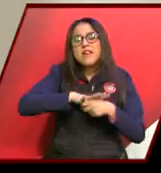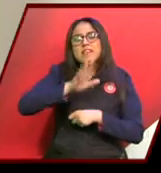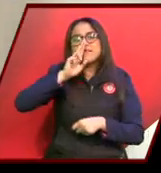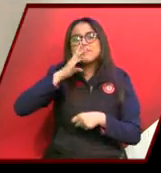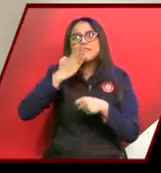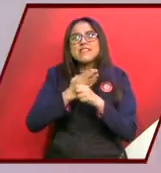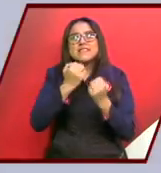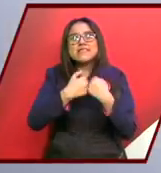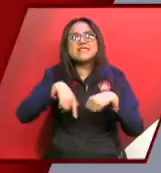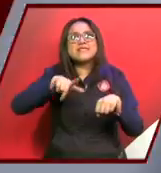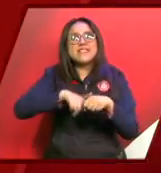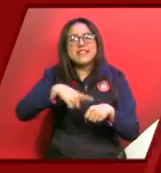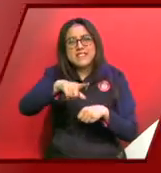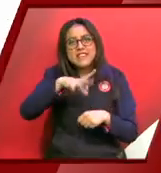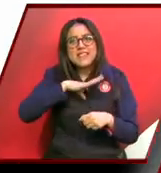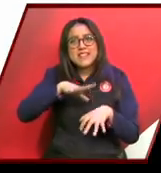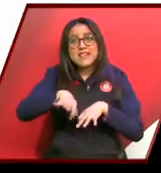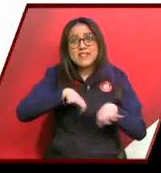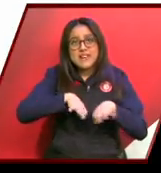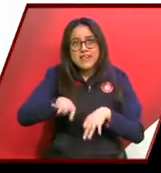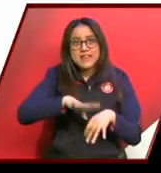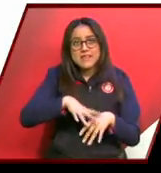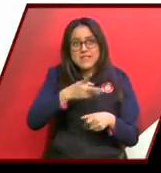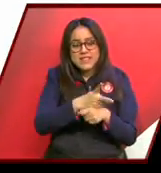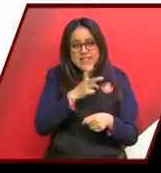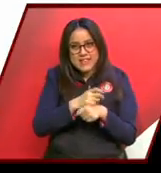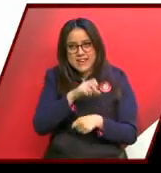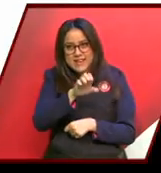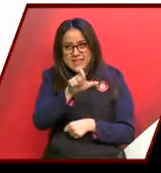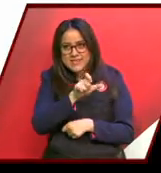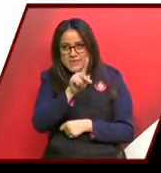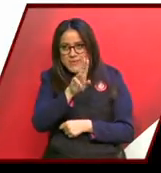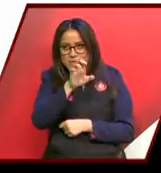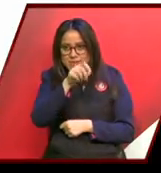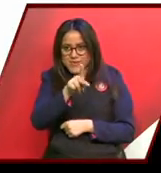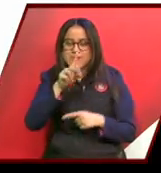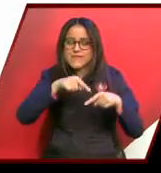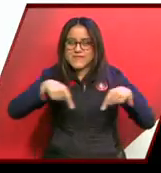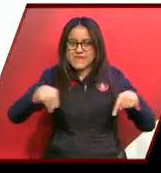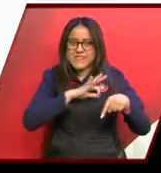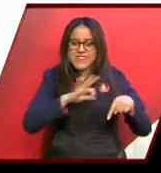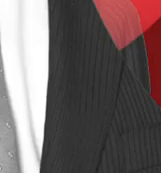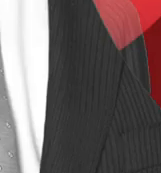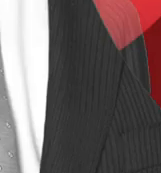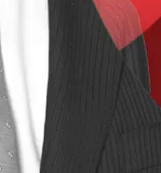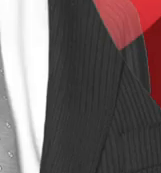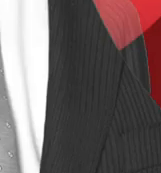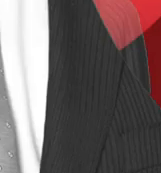responsabilidad social empresarial, visita expocnews.com.